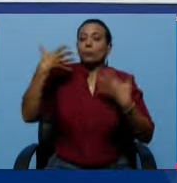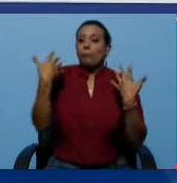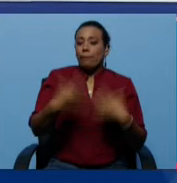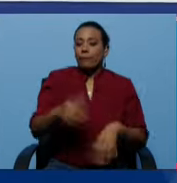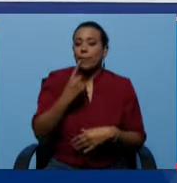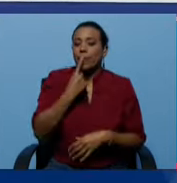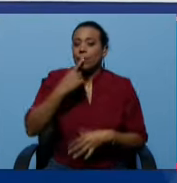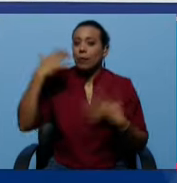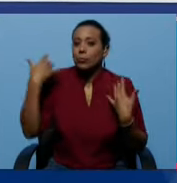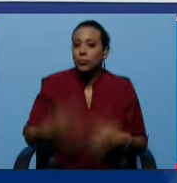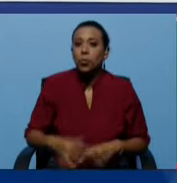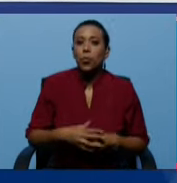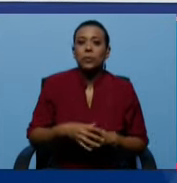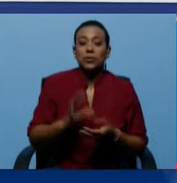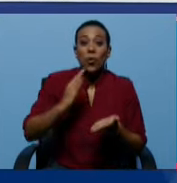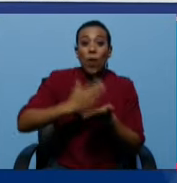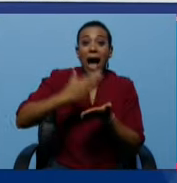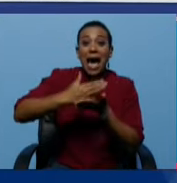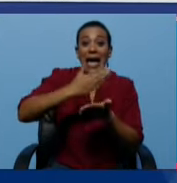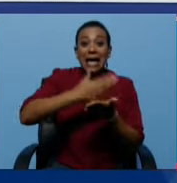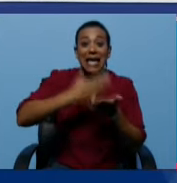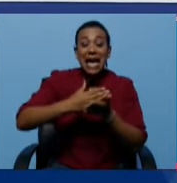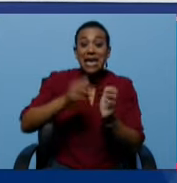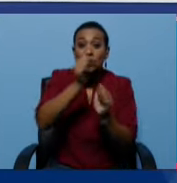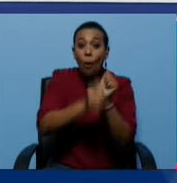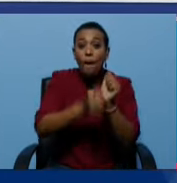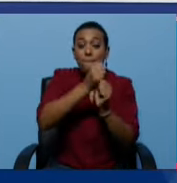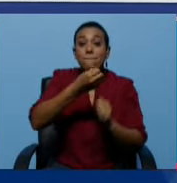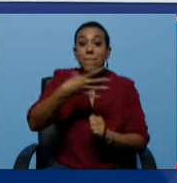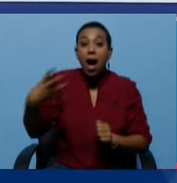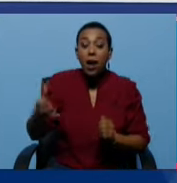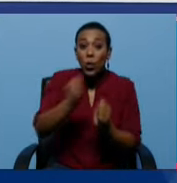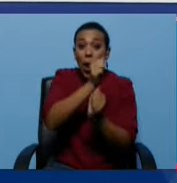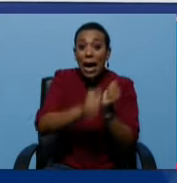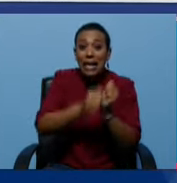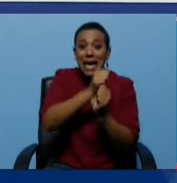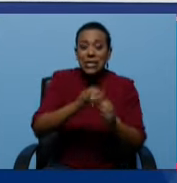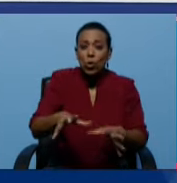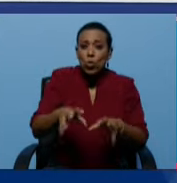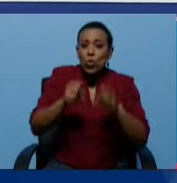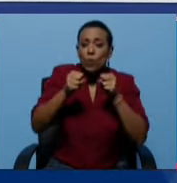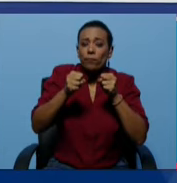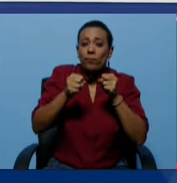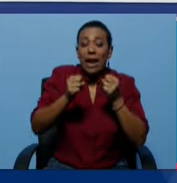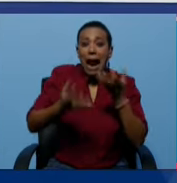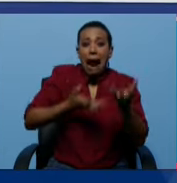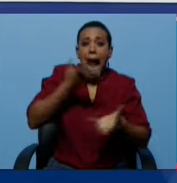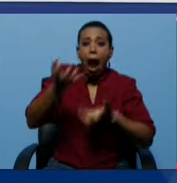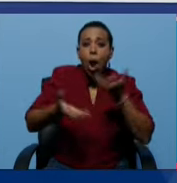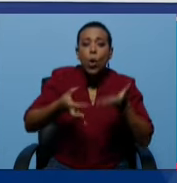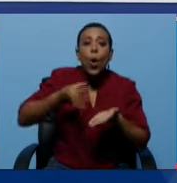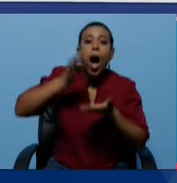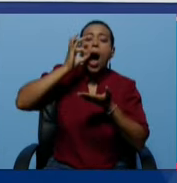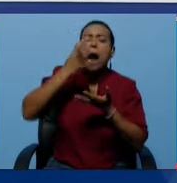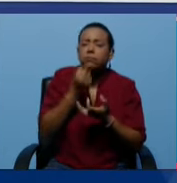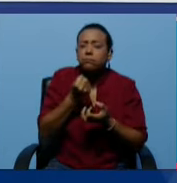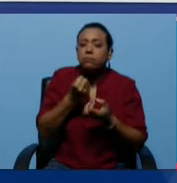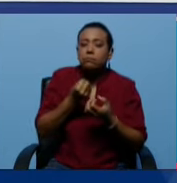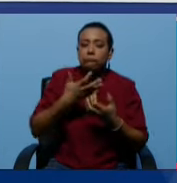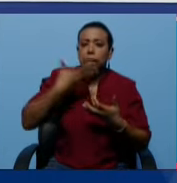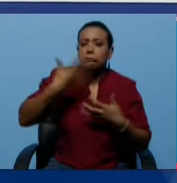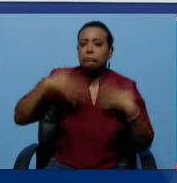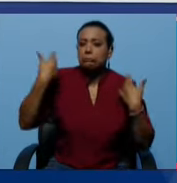Y además le ponen unos pedacitos de queso blanco. Y el queso absorbe el calor. Y cuando lo muerde, te quema